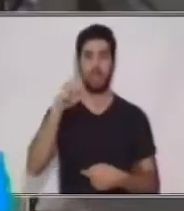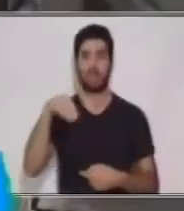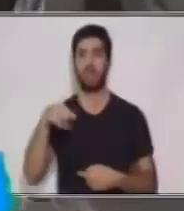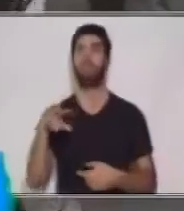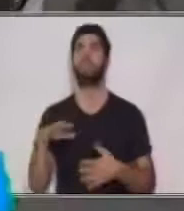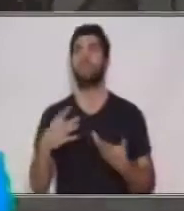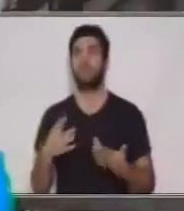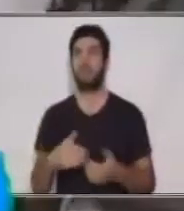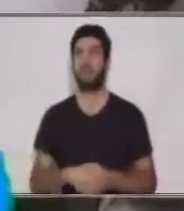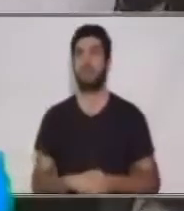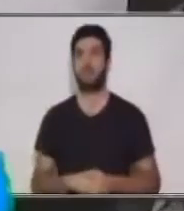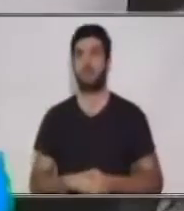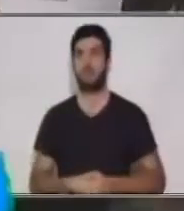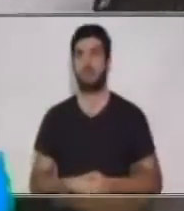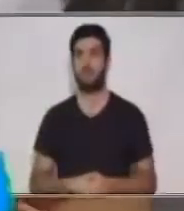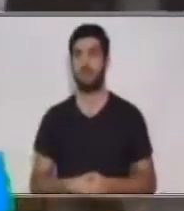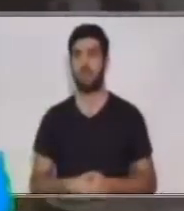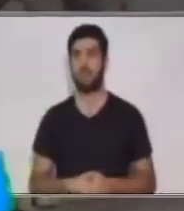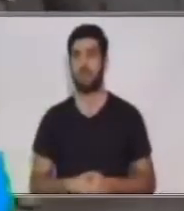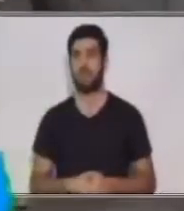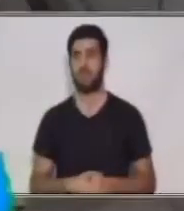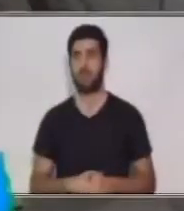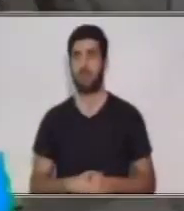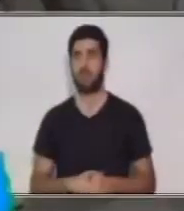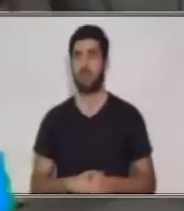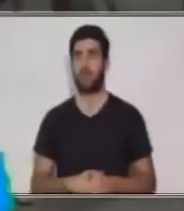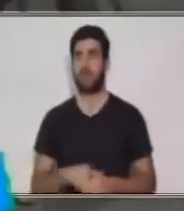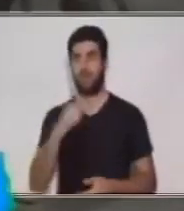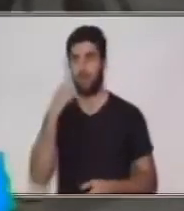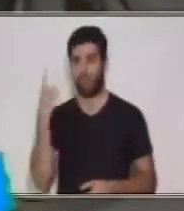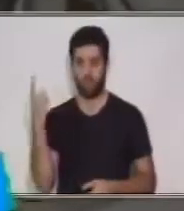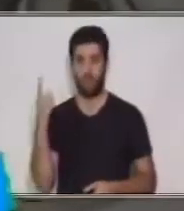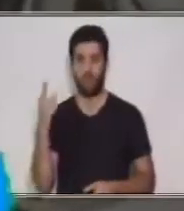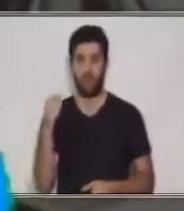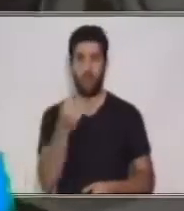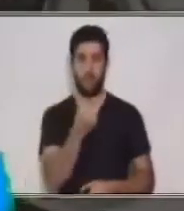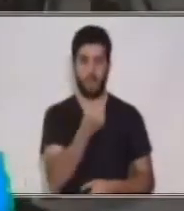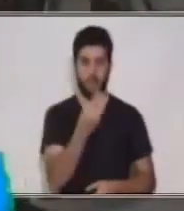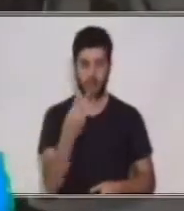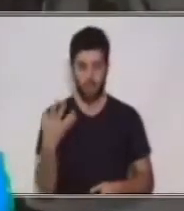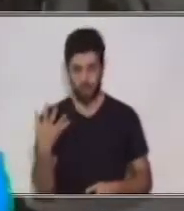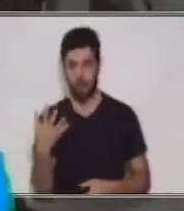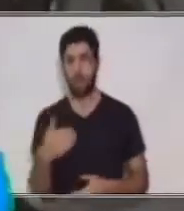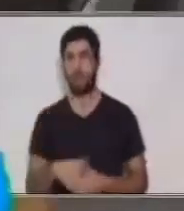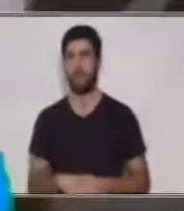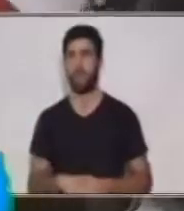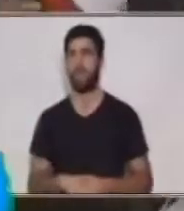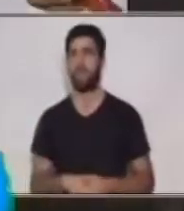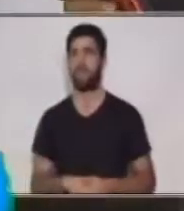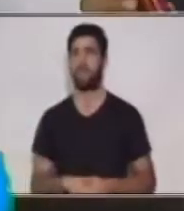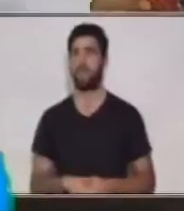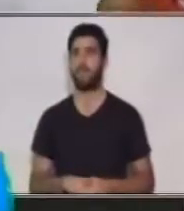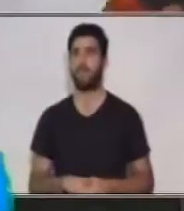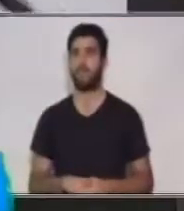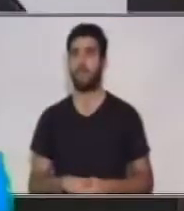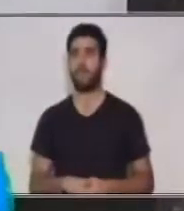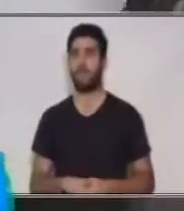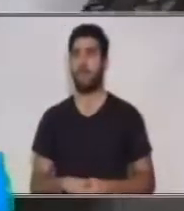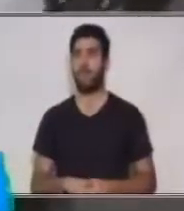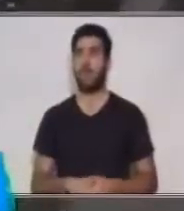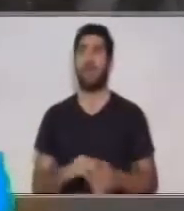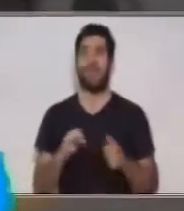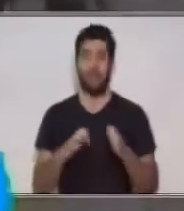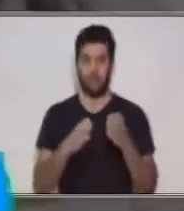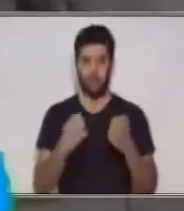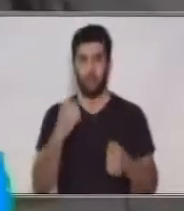4, voy a colocar todos los números y luego voy a colocar los signos, más 3. Entonces